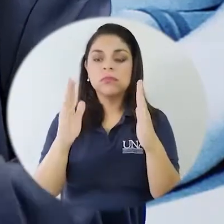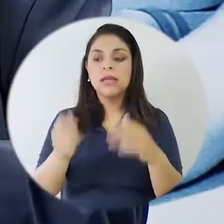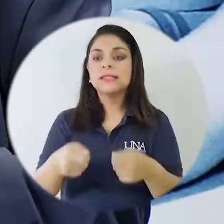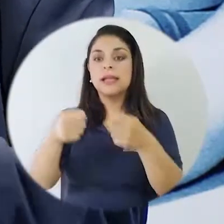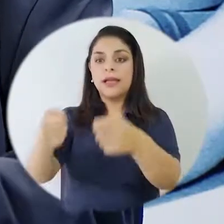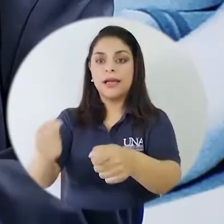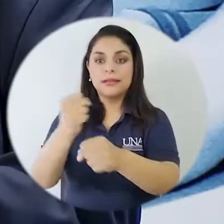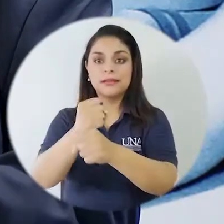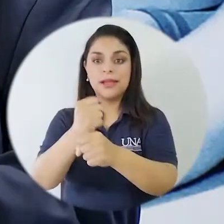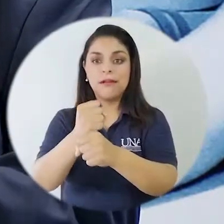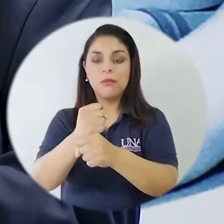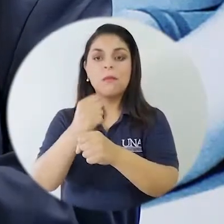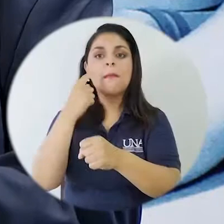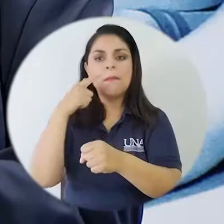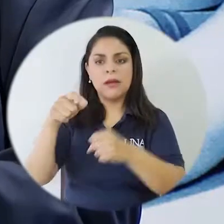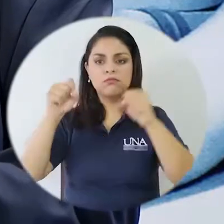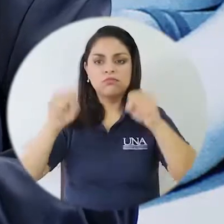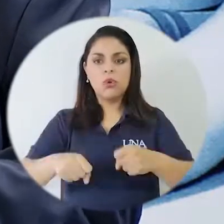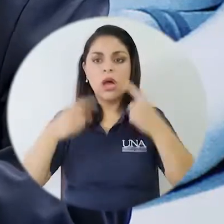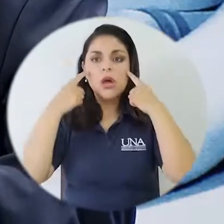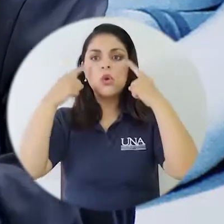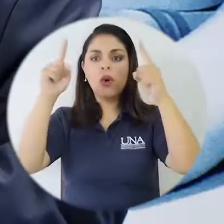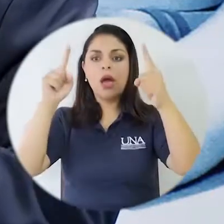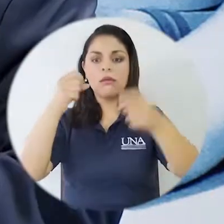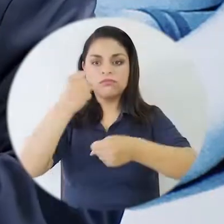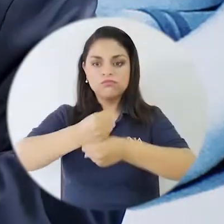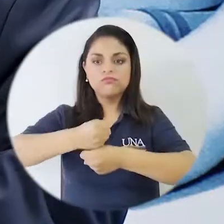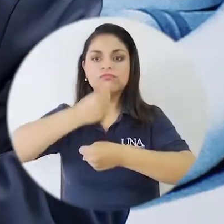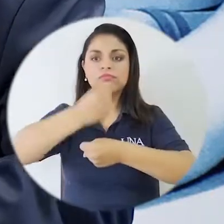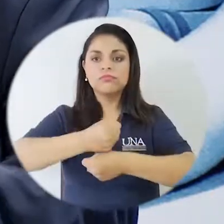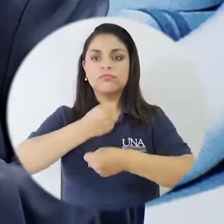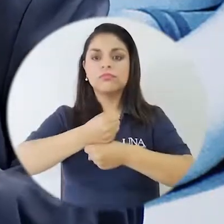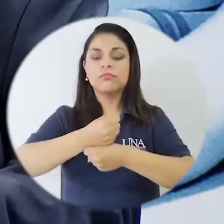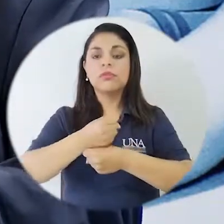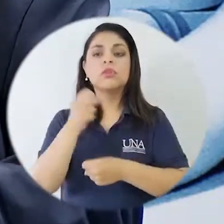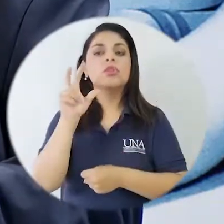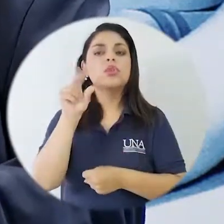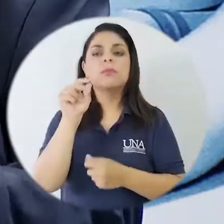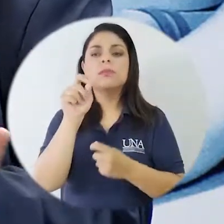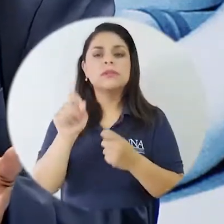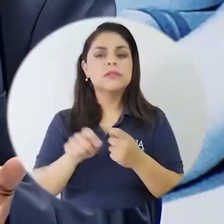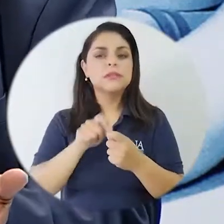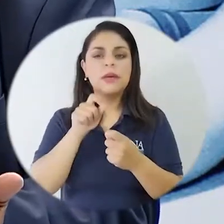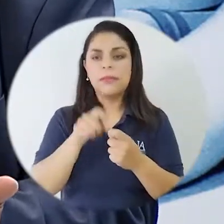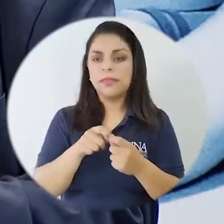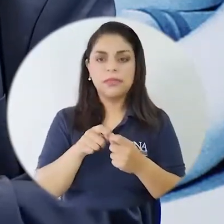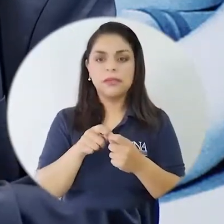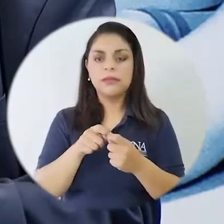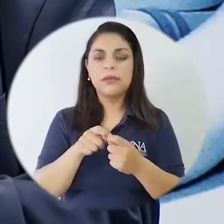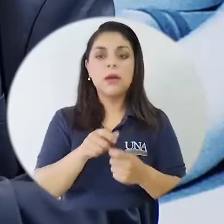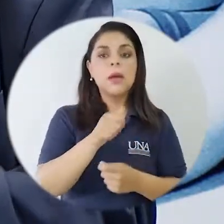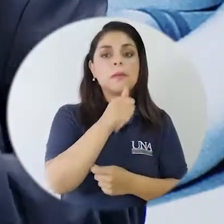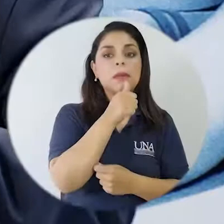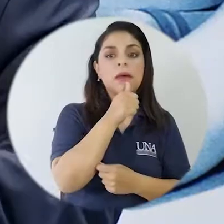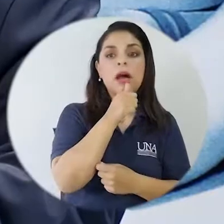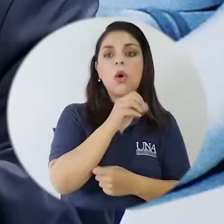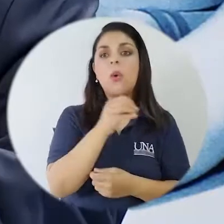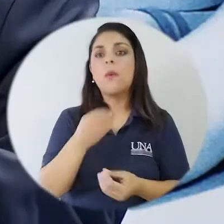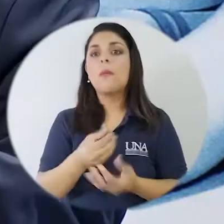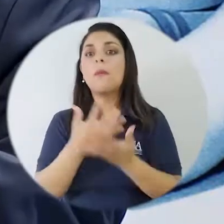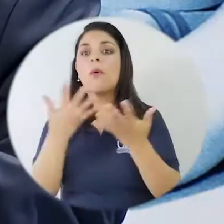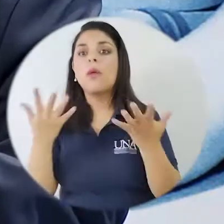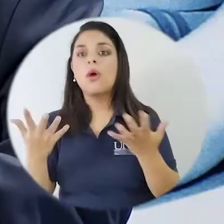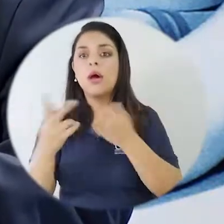tarea. No necesariamente los sistemas de organización del trabajo, ni a nivel público ni a nivel privado en nuestro país,